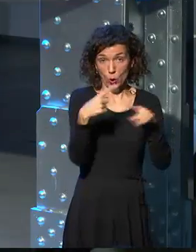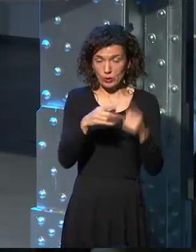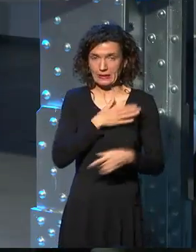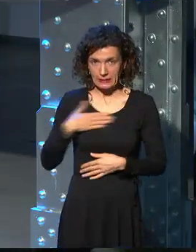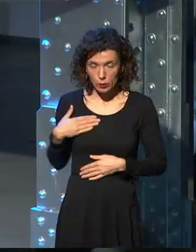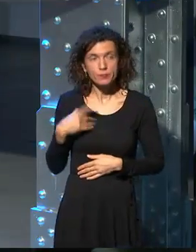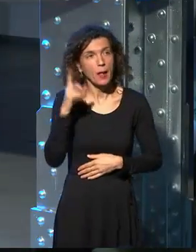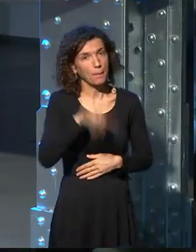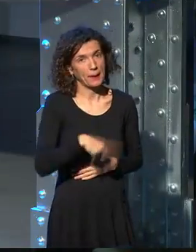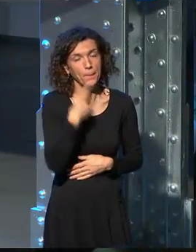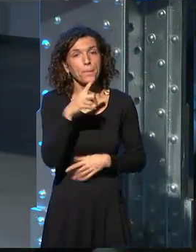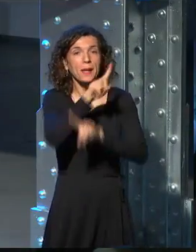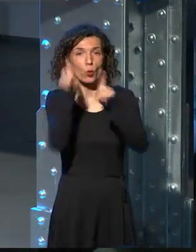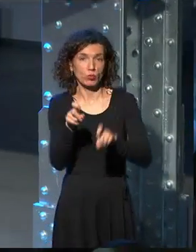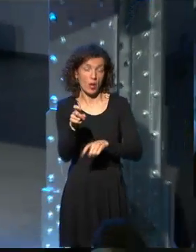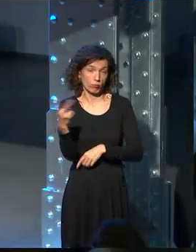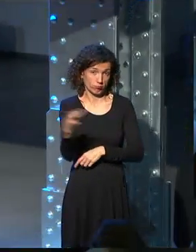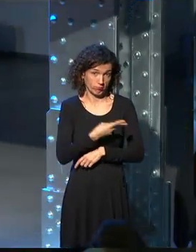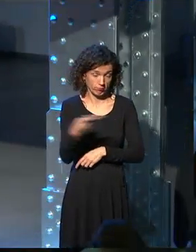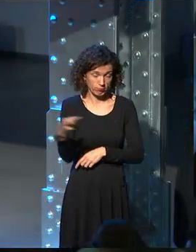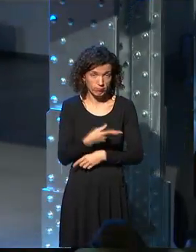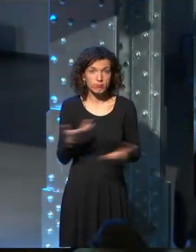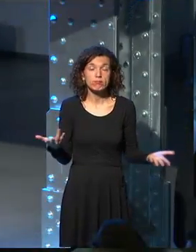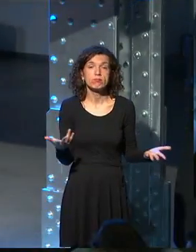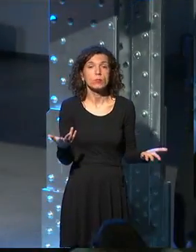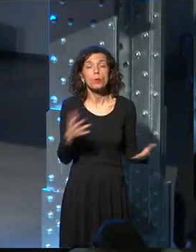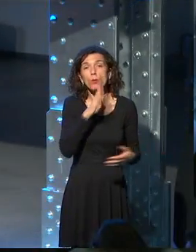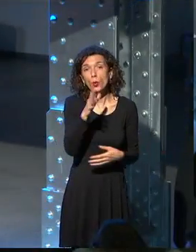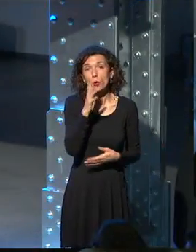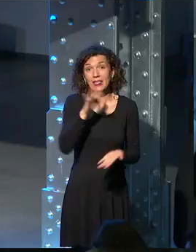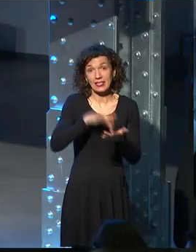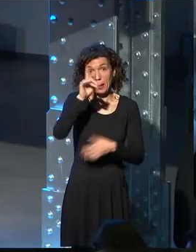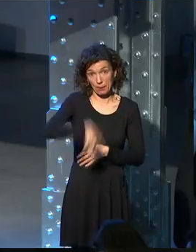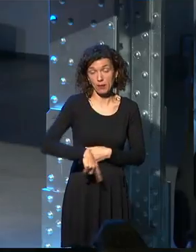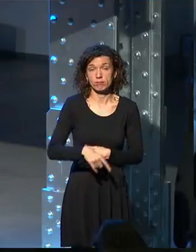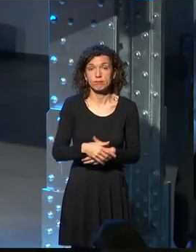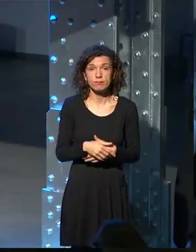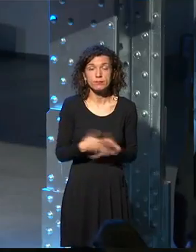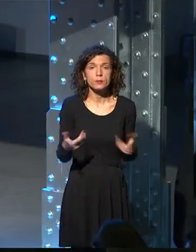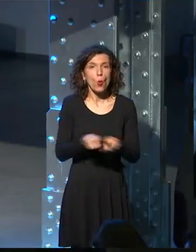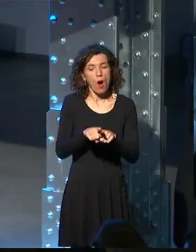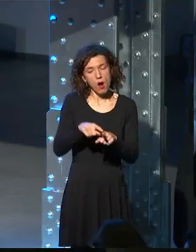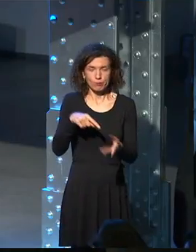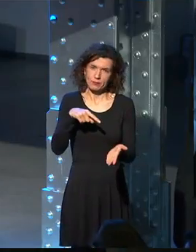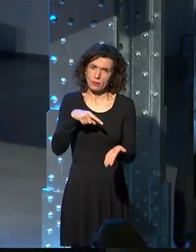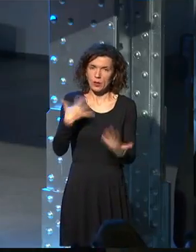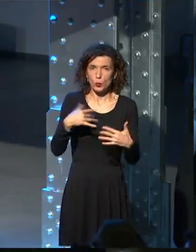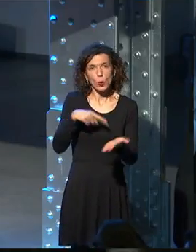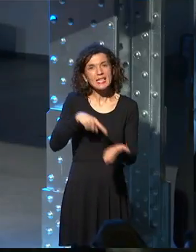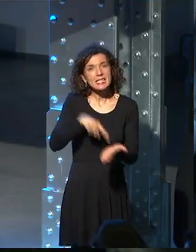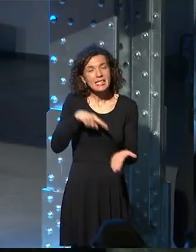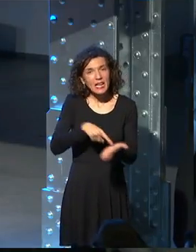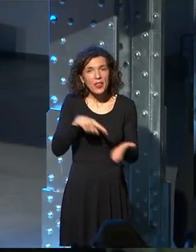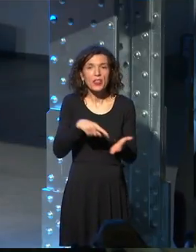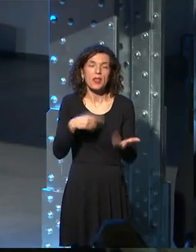gustaría preguntaros a los dos, porque claro, también por las exigencias un poco de cómo